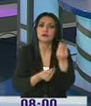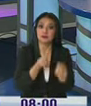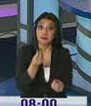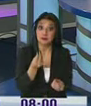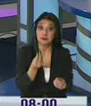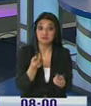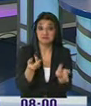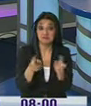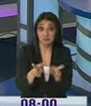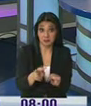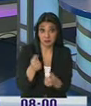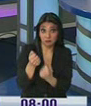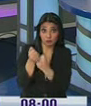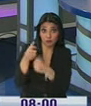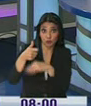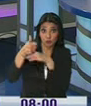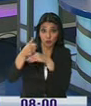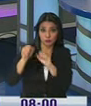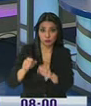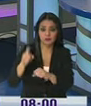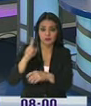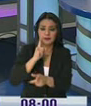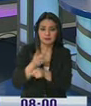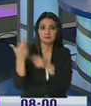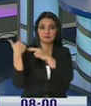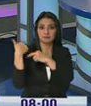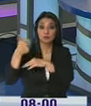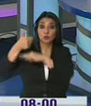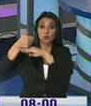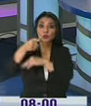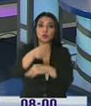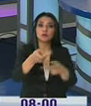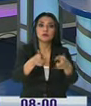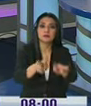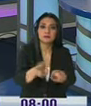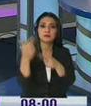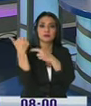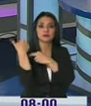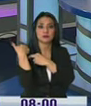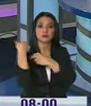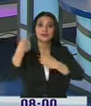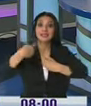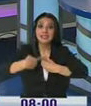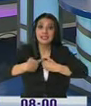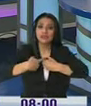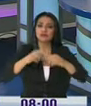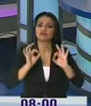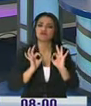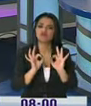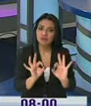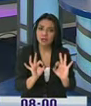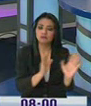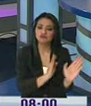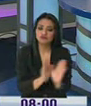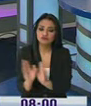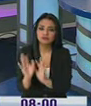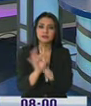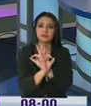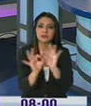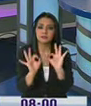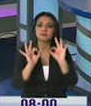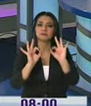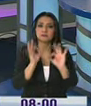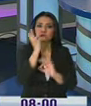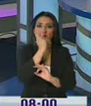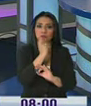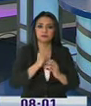que este es trabajo de la autoridad y de usted también, en favor de tener un Quito adecuadamente ordenado, mi Berito. Así